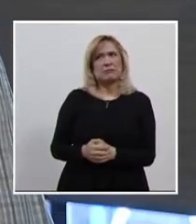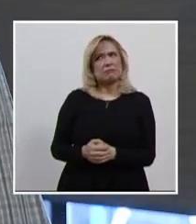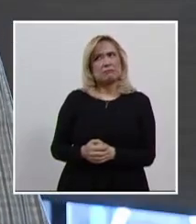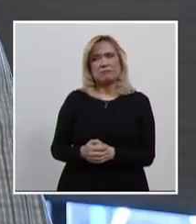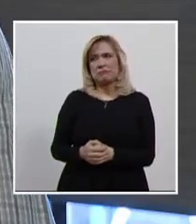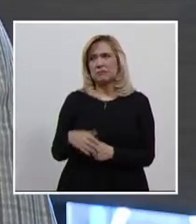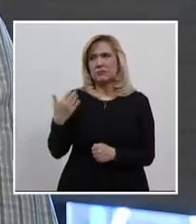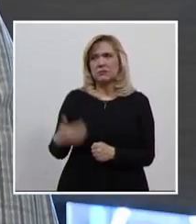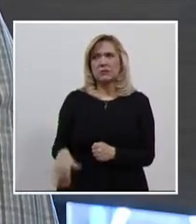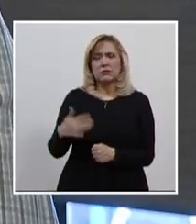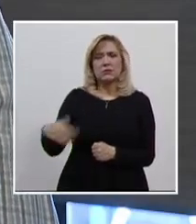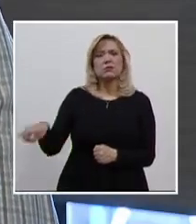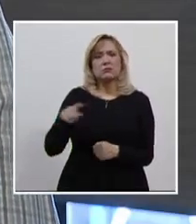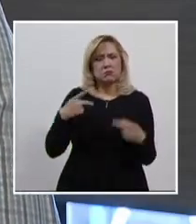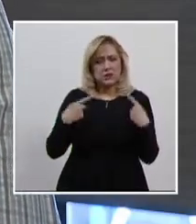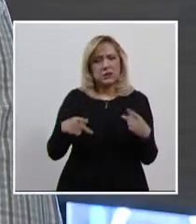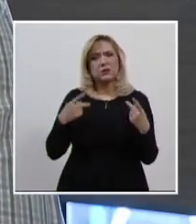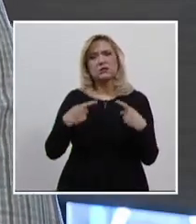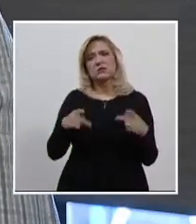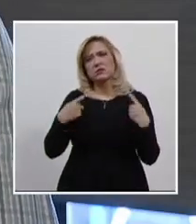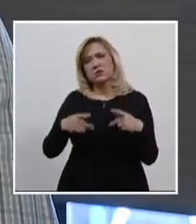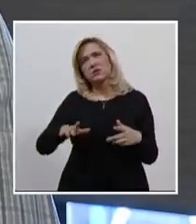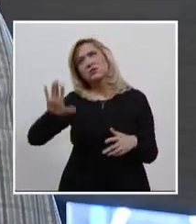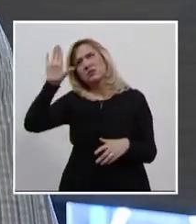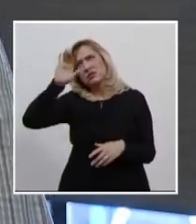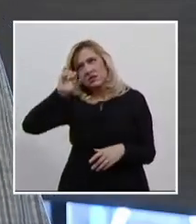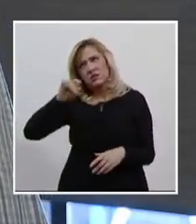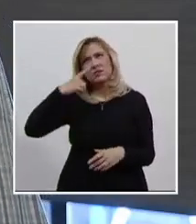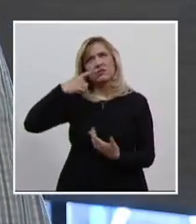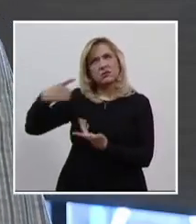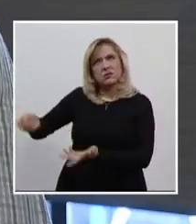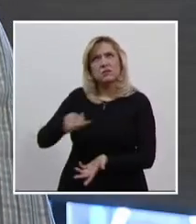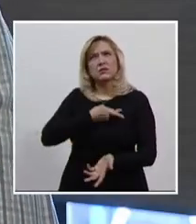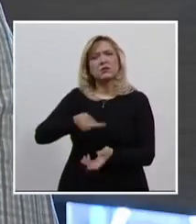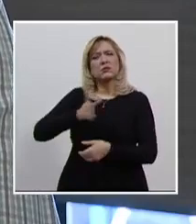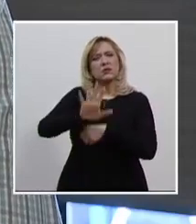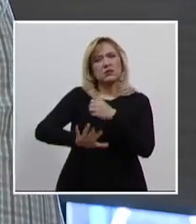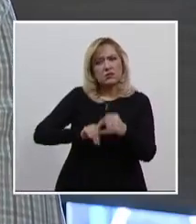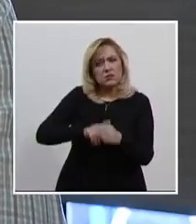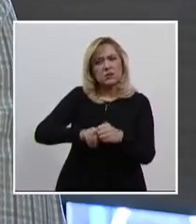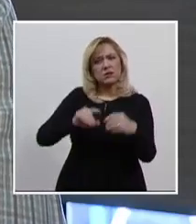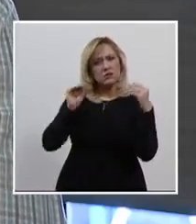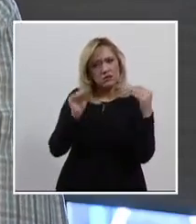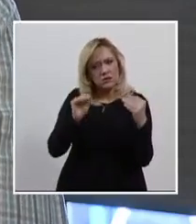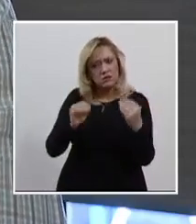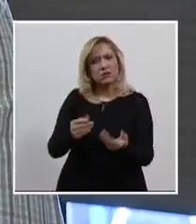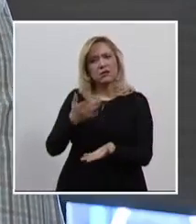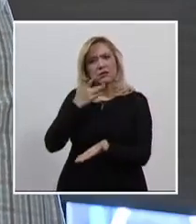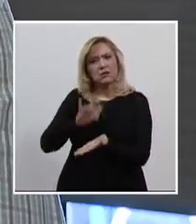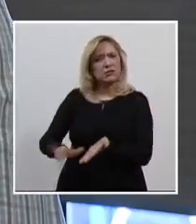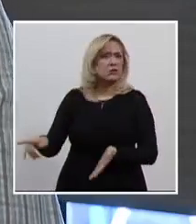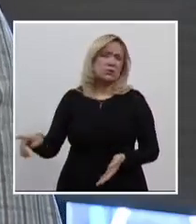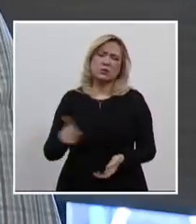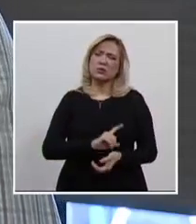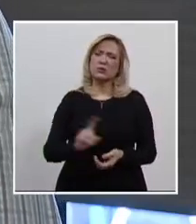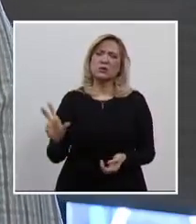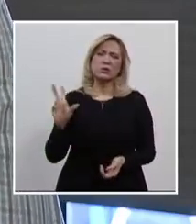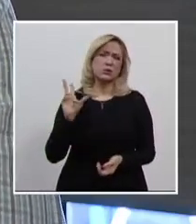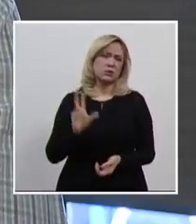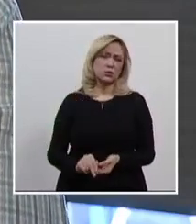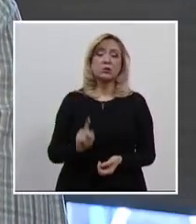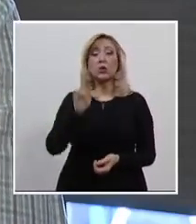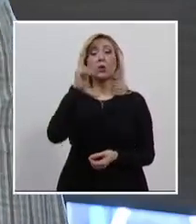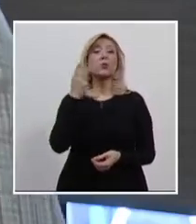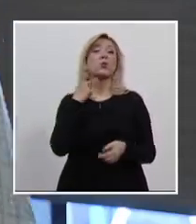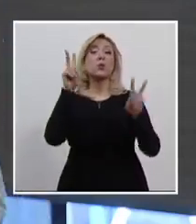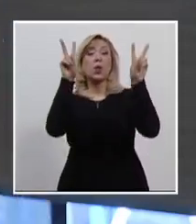compromiso legítimo de quienes estaban abogando por los derechos de los animales, de que no era algo ni mediático